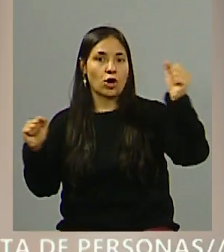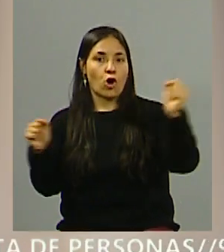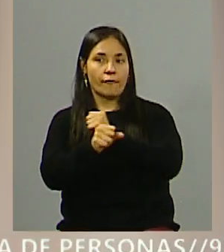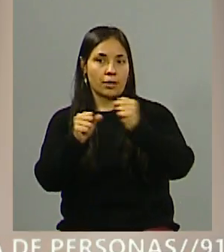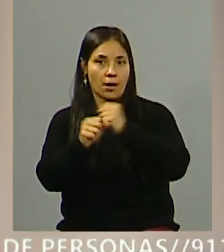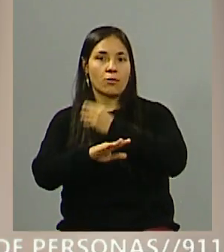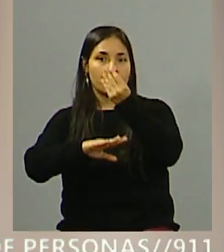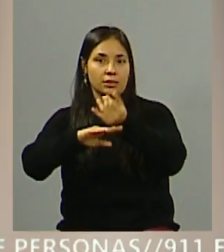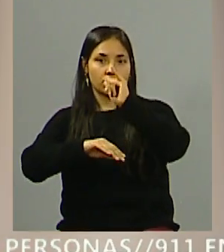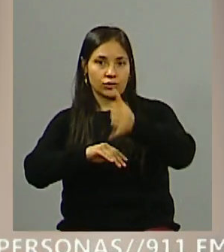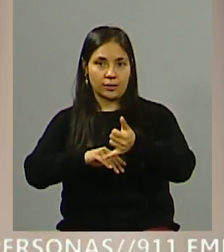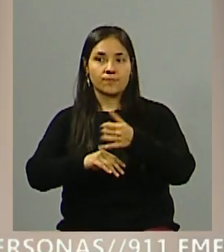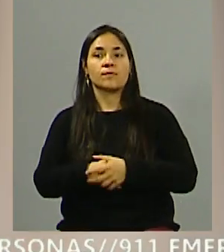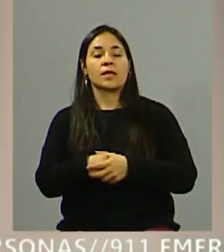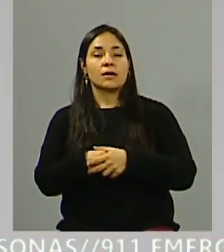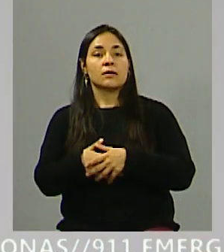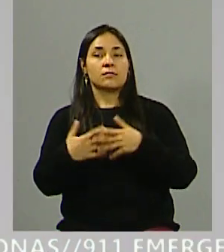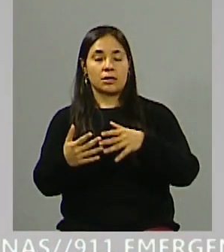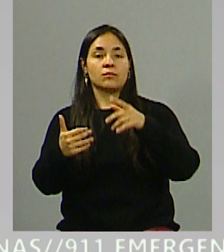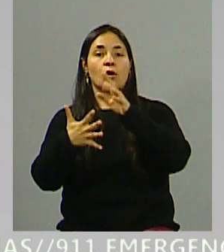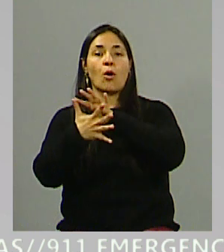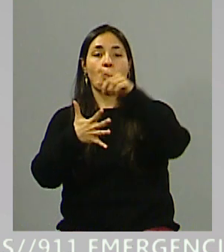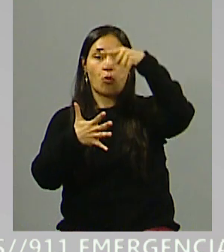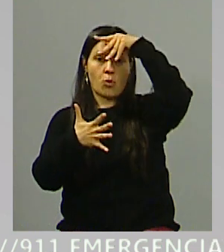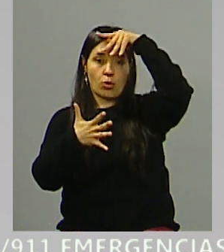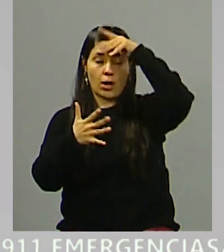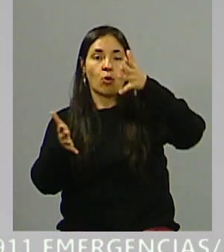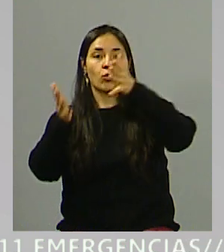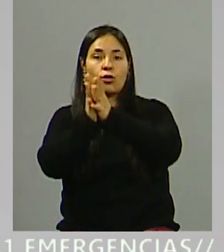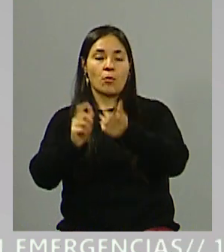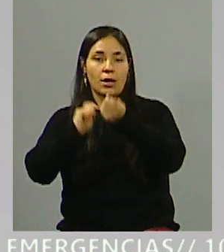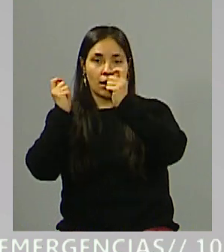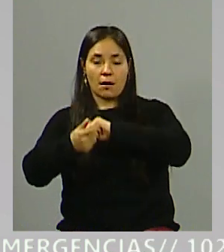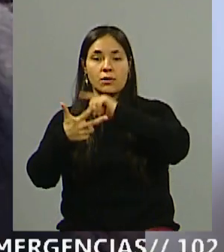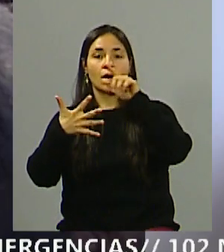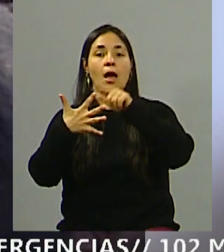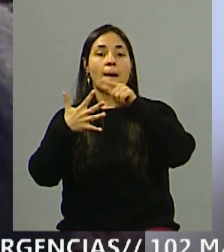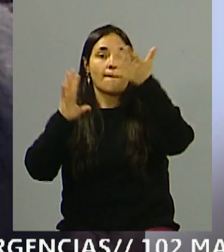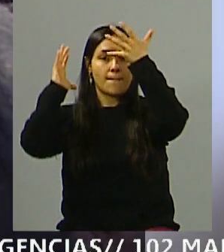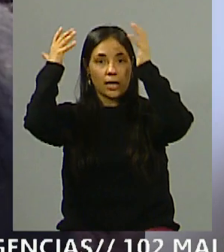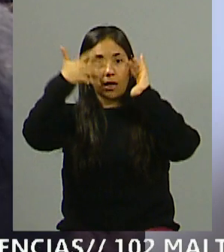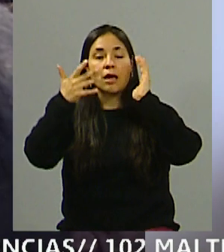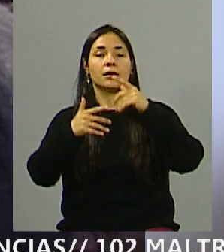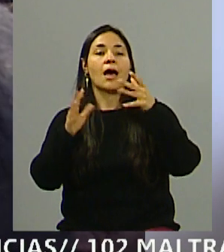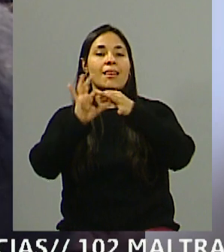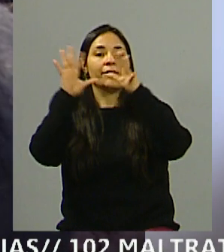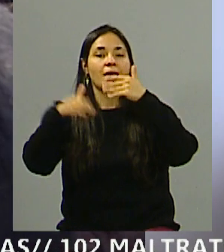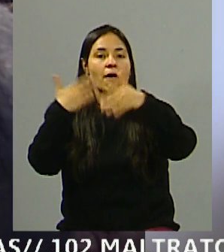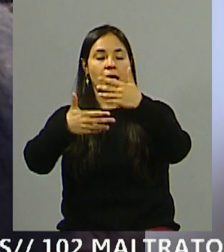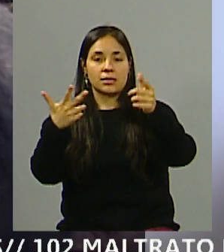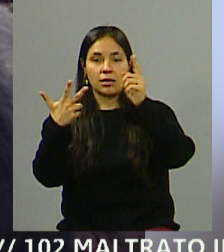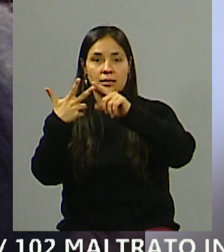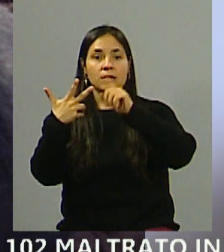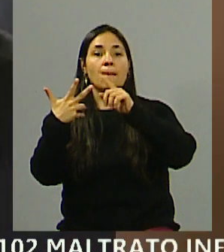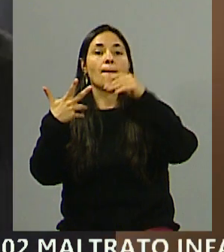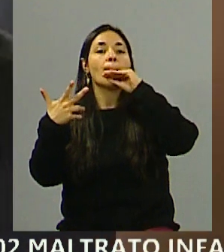estar presente. Son, como decíamos, Patricia Bullrich de Juntos por el Cambio, Javier Milei de La Libertad Avanza, Sergio Massa de Unión por